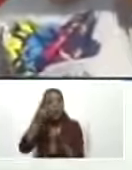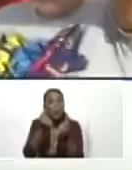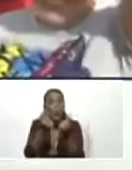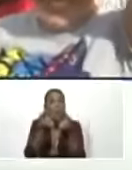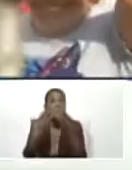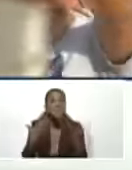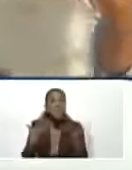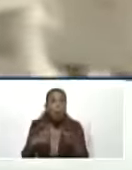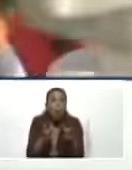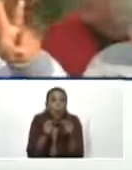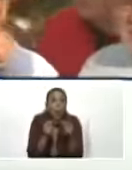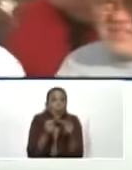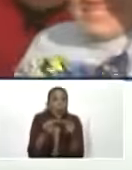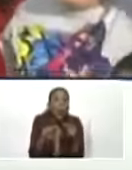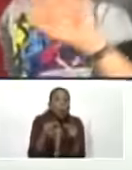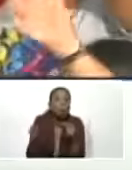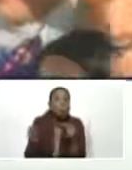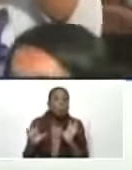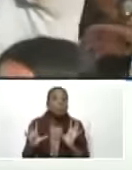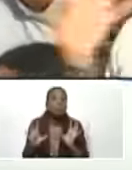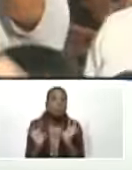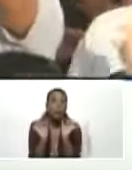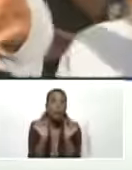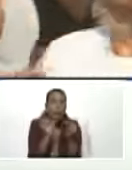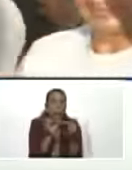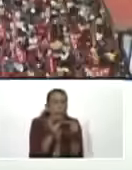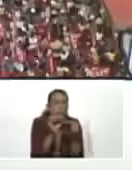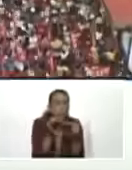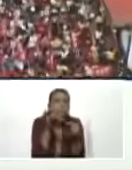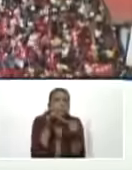a hacer muchísimo con nada.